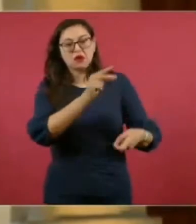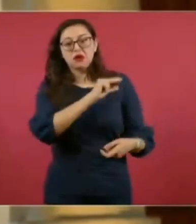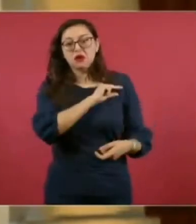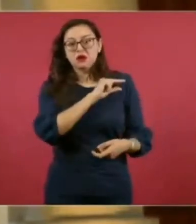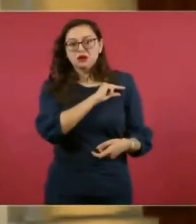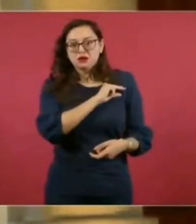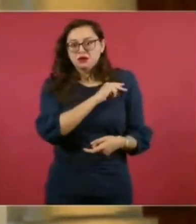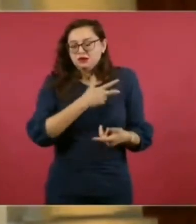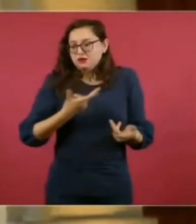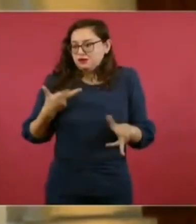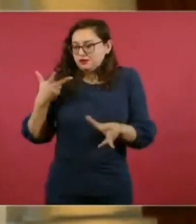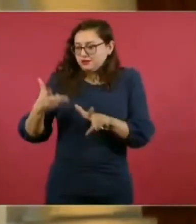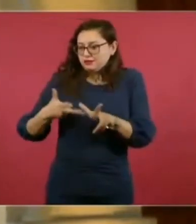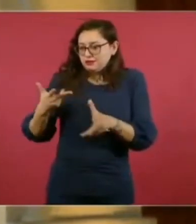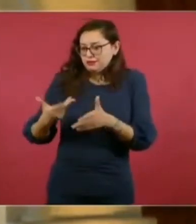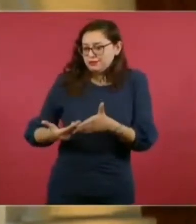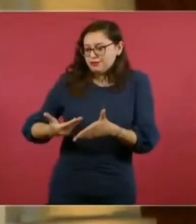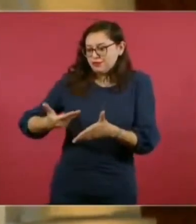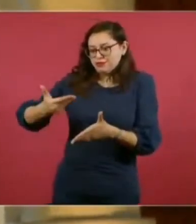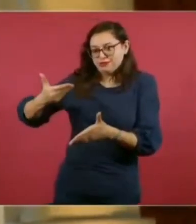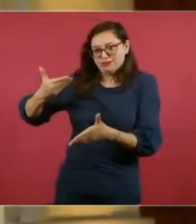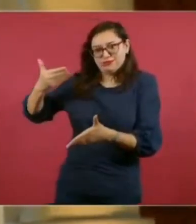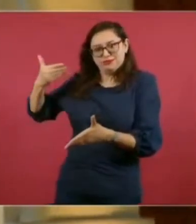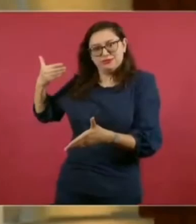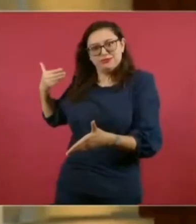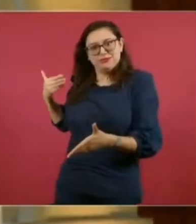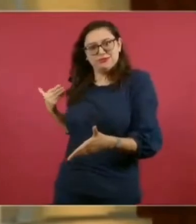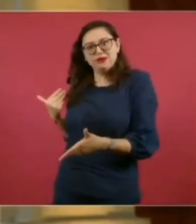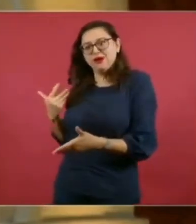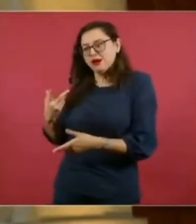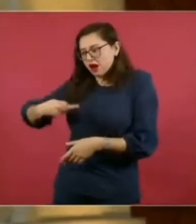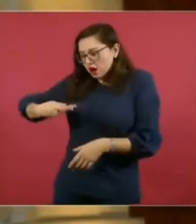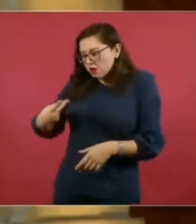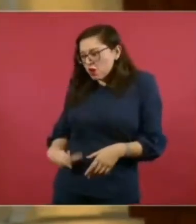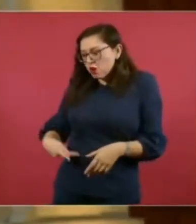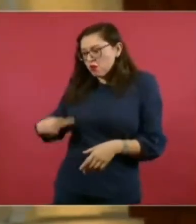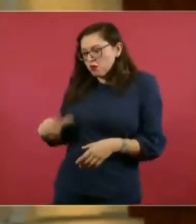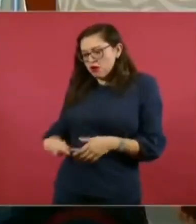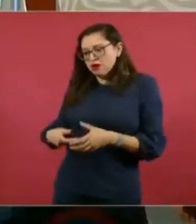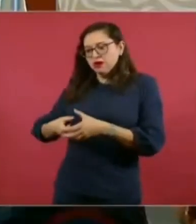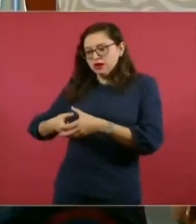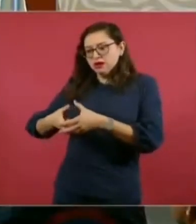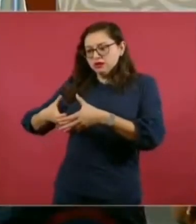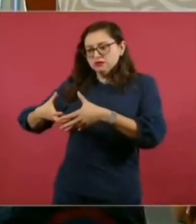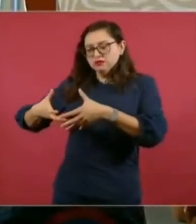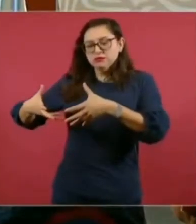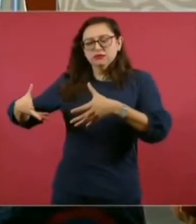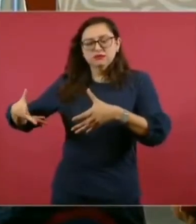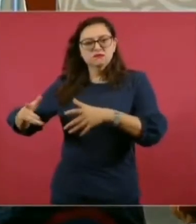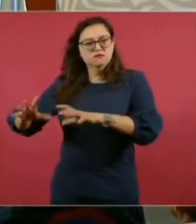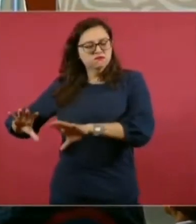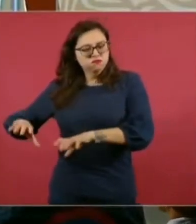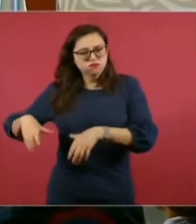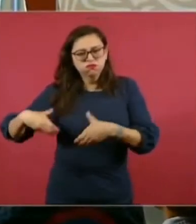llevaban siglo y medio. O sea, acabaron.